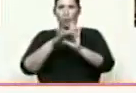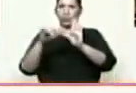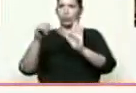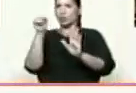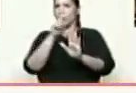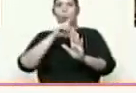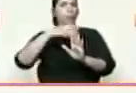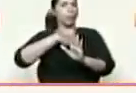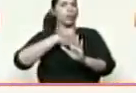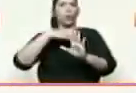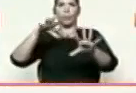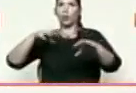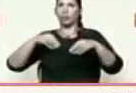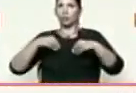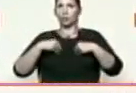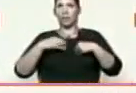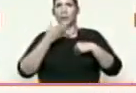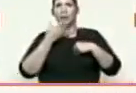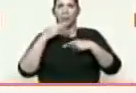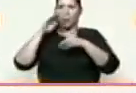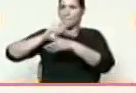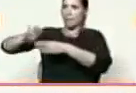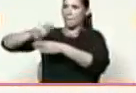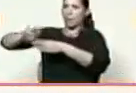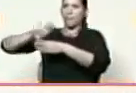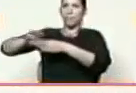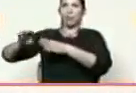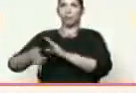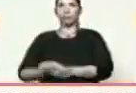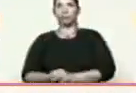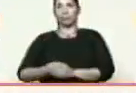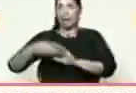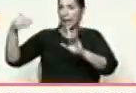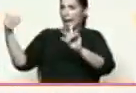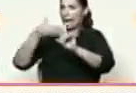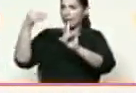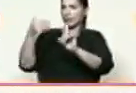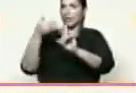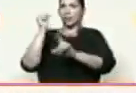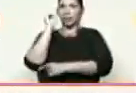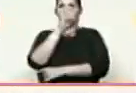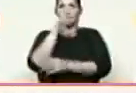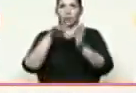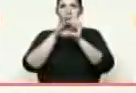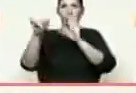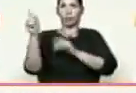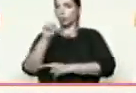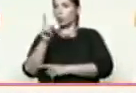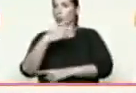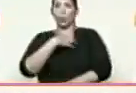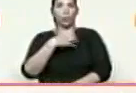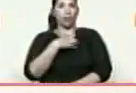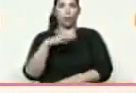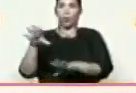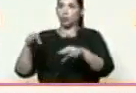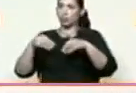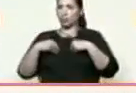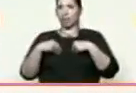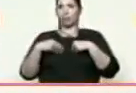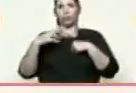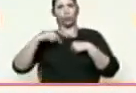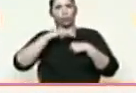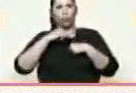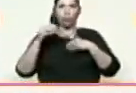la minimicen. No podemos aceptar ataques a la Asamblea Nacional Constituyente. Esto es lo máximo que tenemos nosotros. Es nuestro